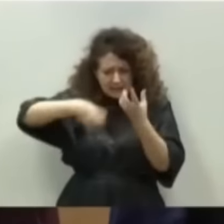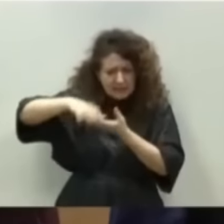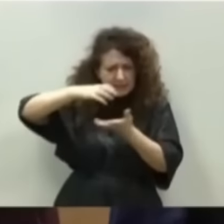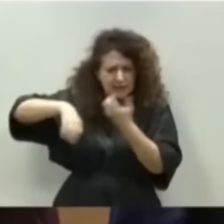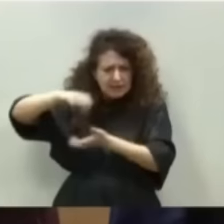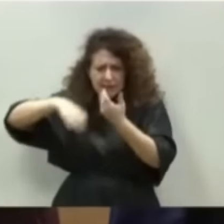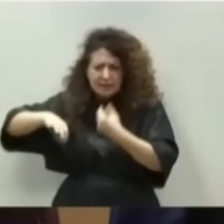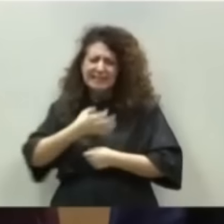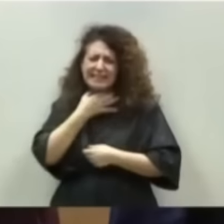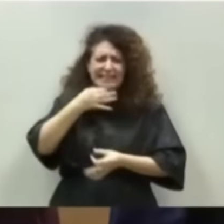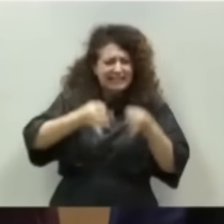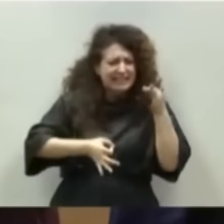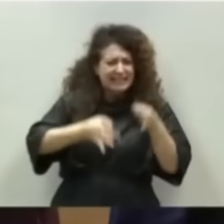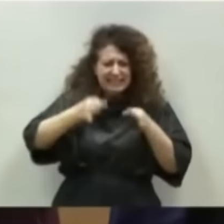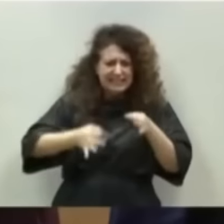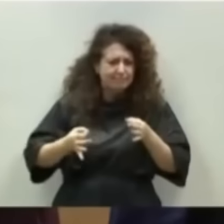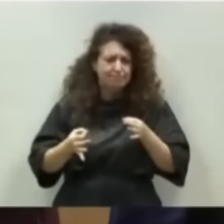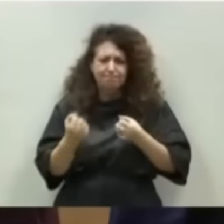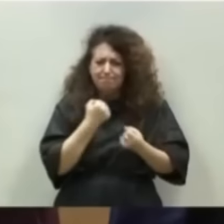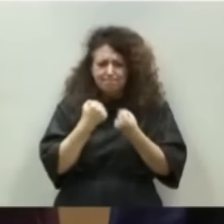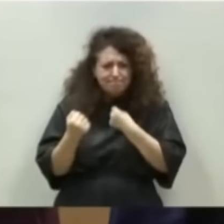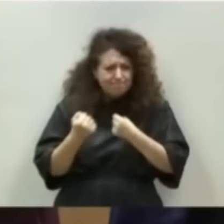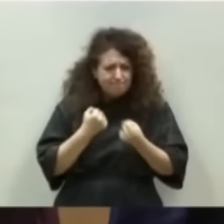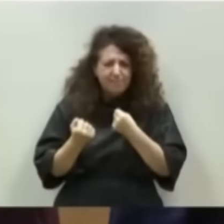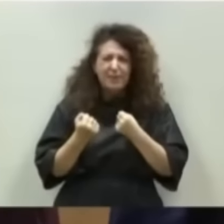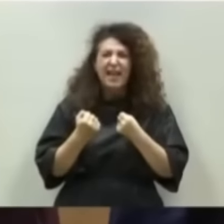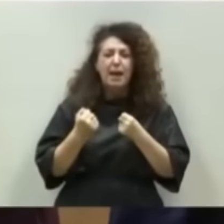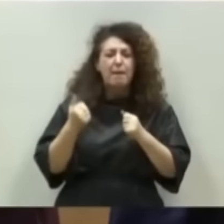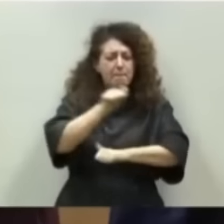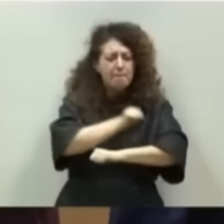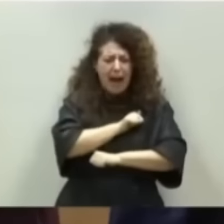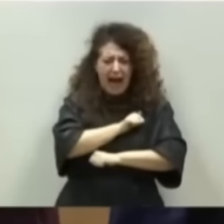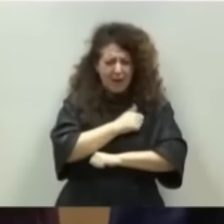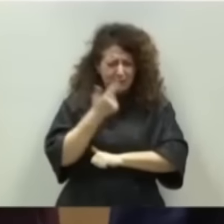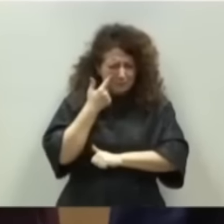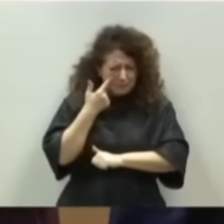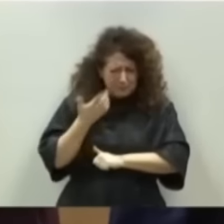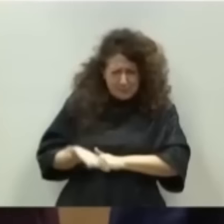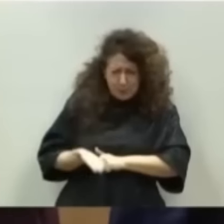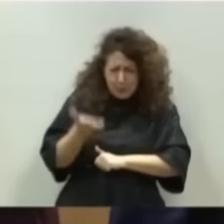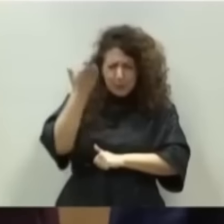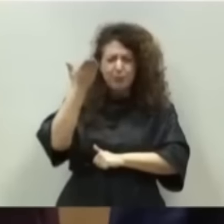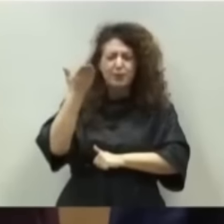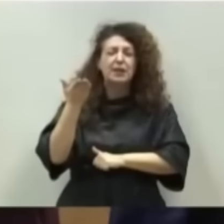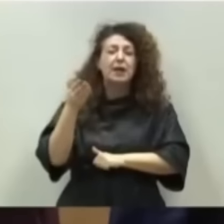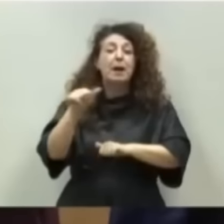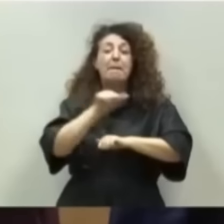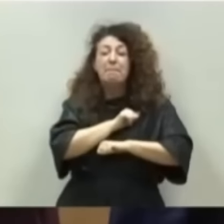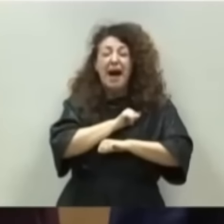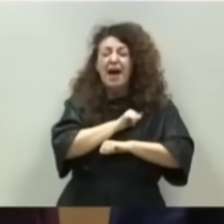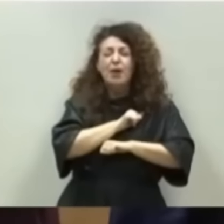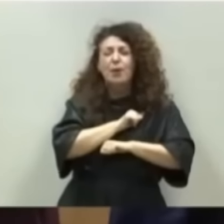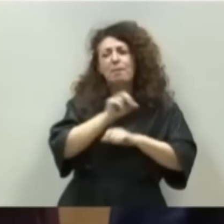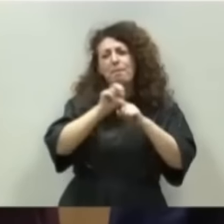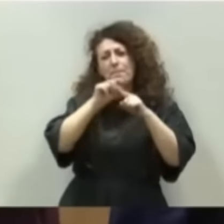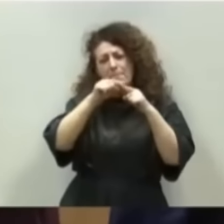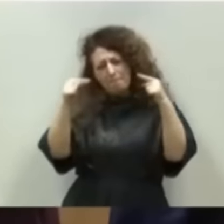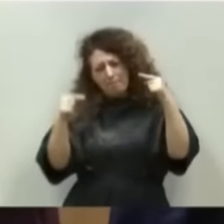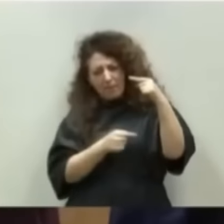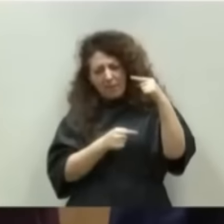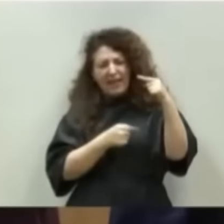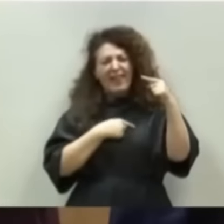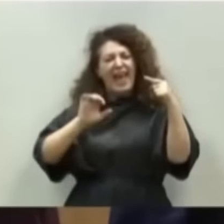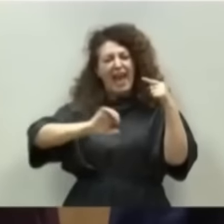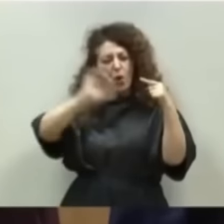mal. El nivel de desempleo es elevadísimo. Las tasas de empleo siguen siendo las más bajas de la Unión Europea, más bajas